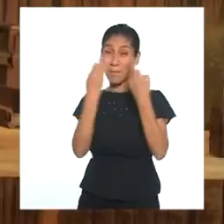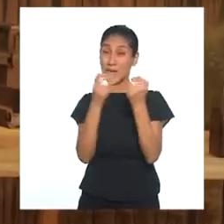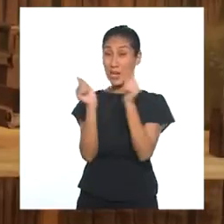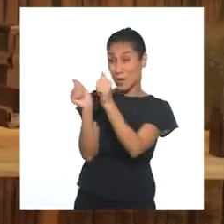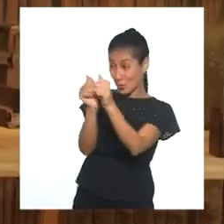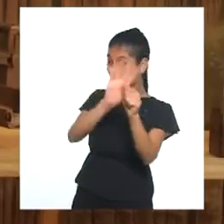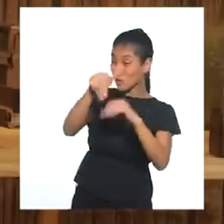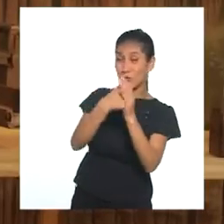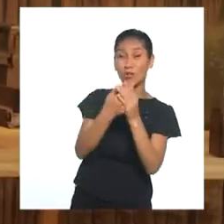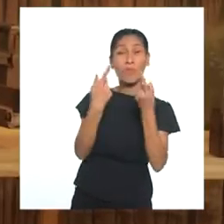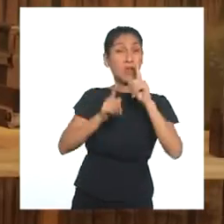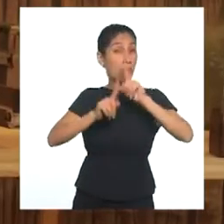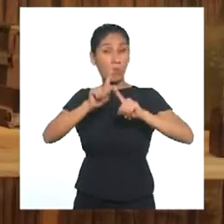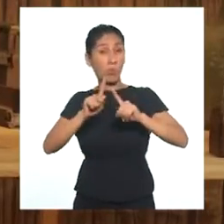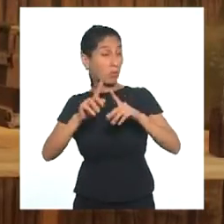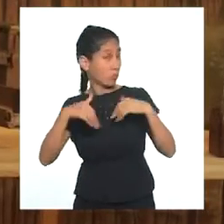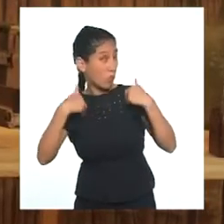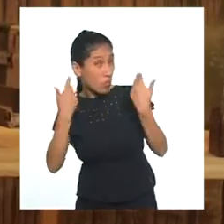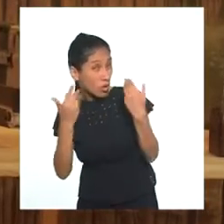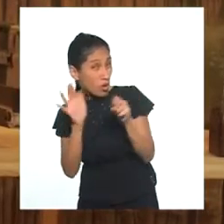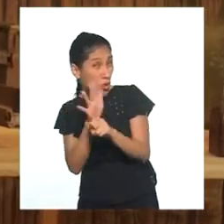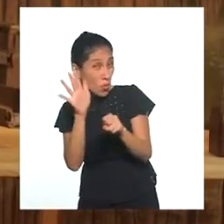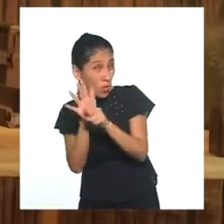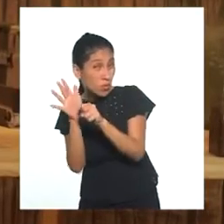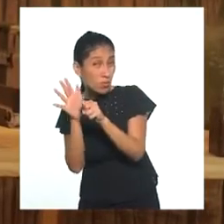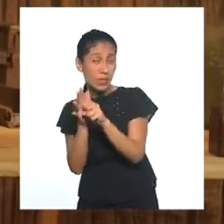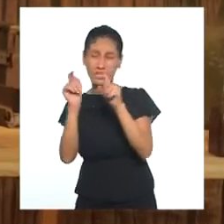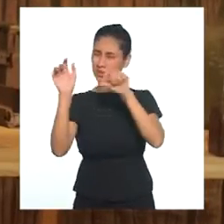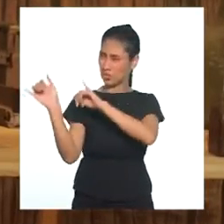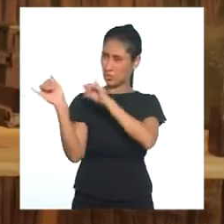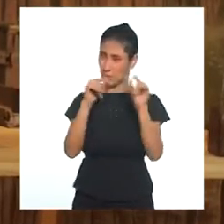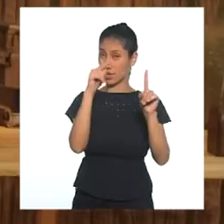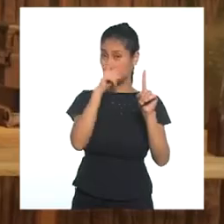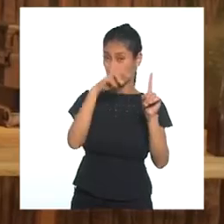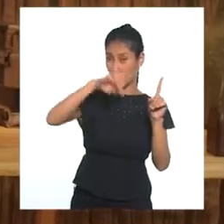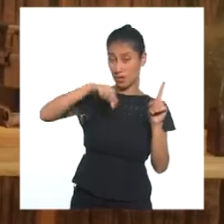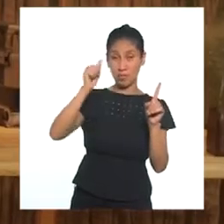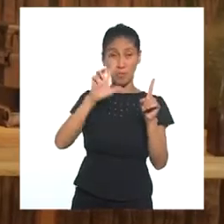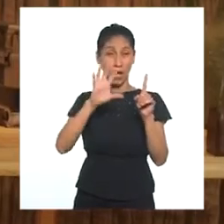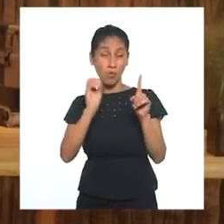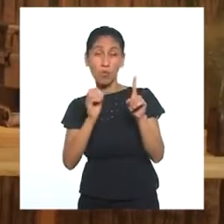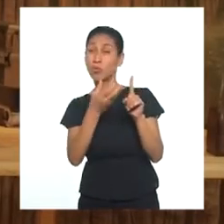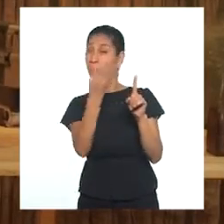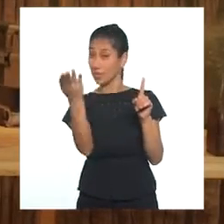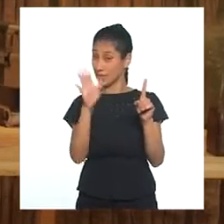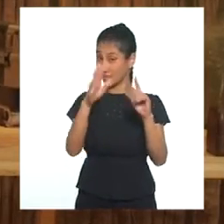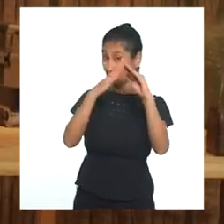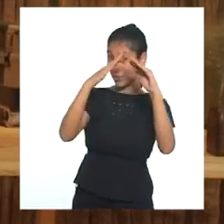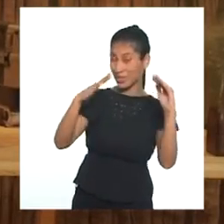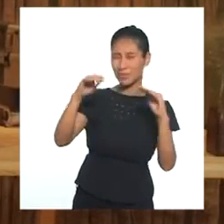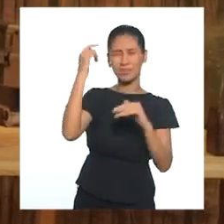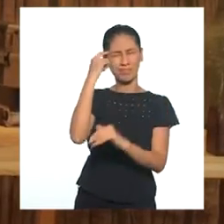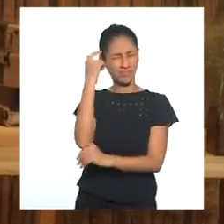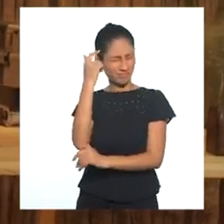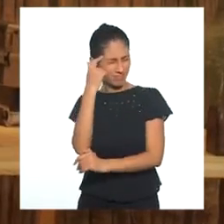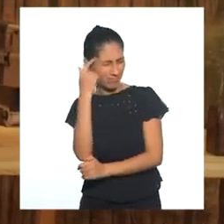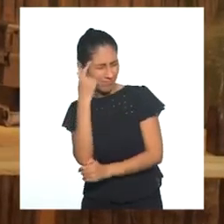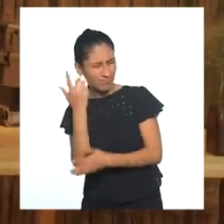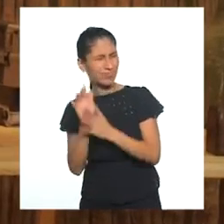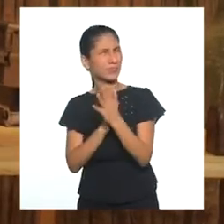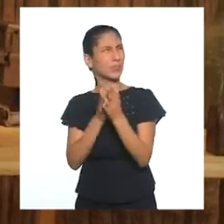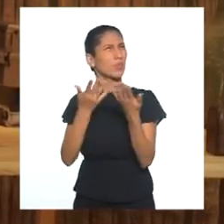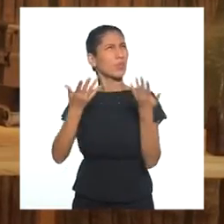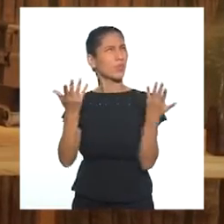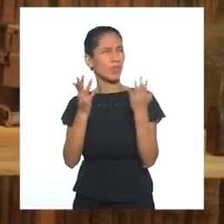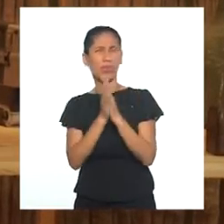como Pablo está pensando en una forma de compartir en familia, ustedes en casa vayan pensando si